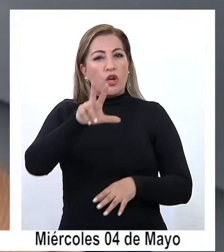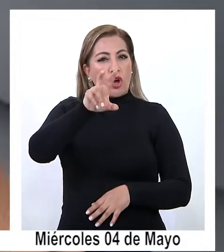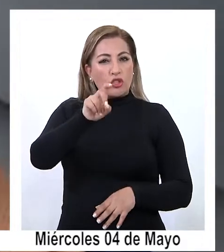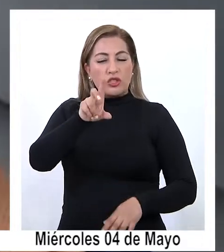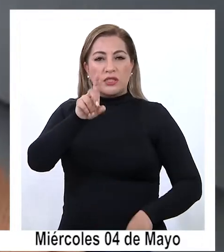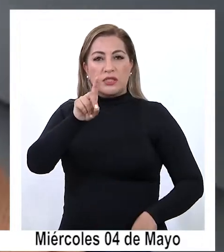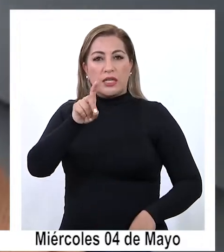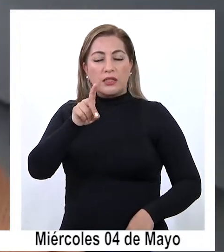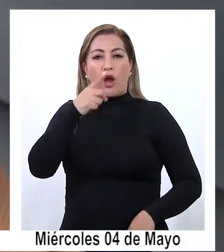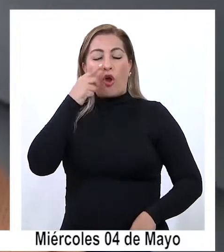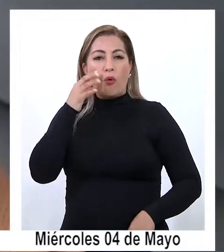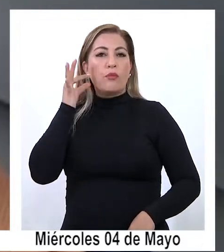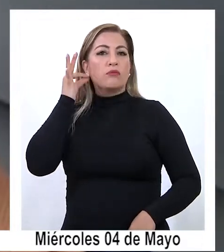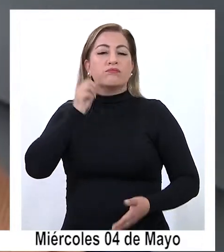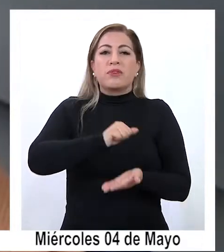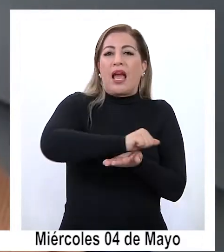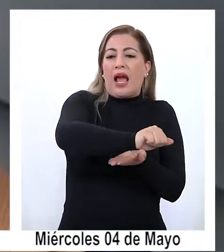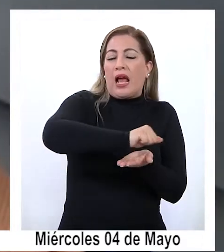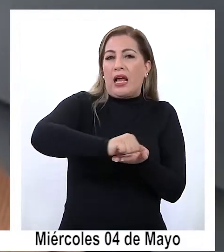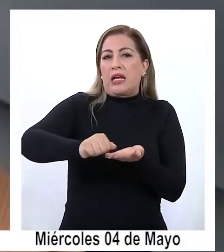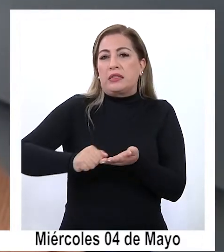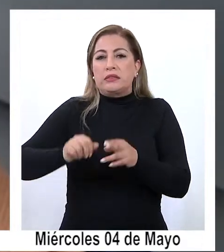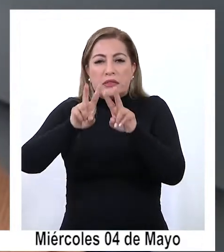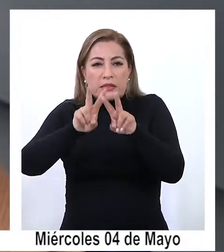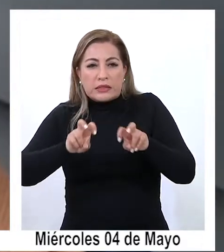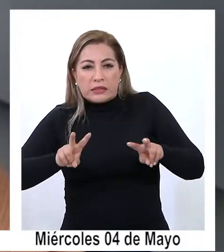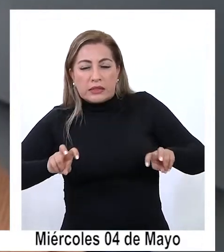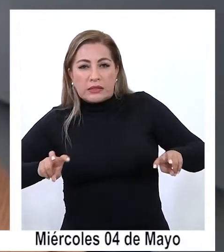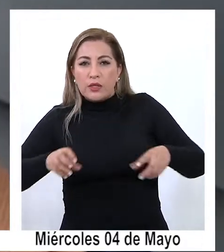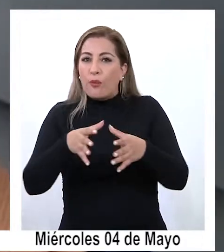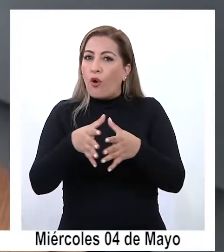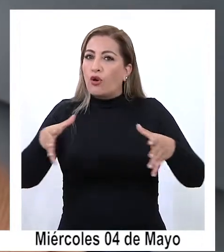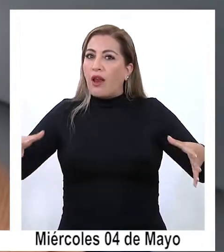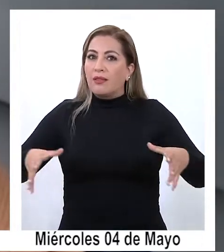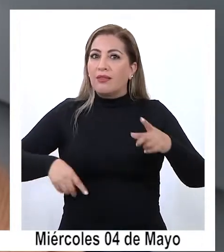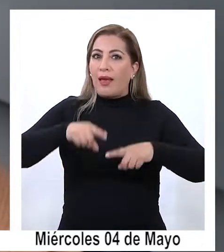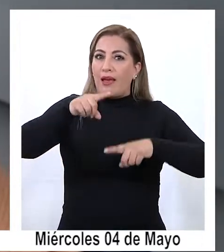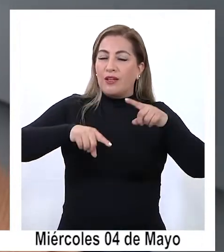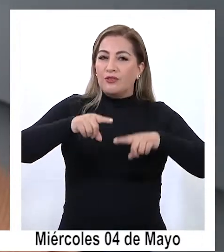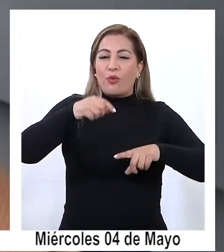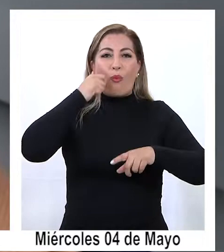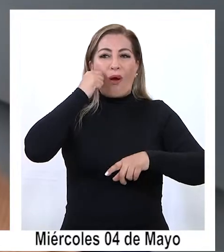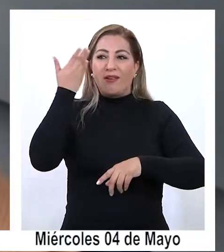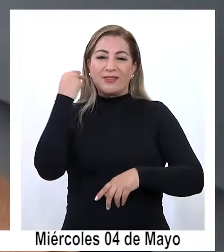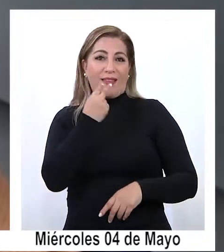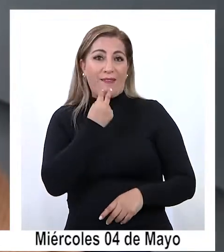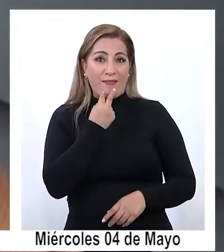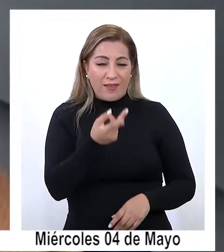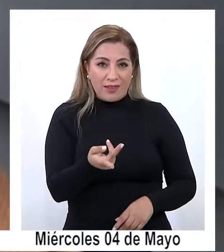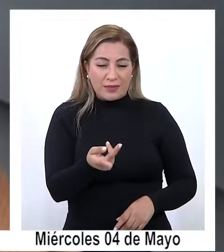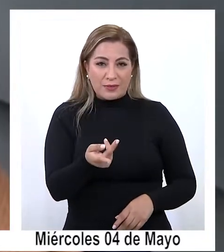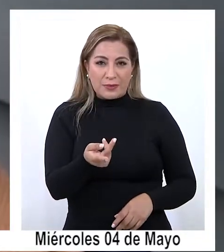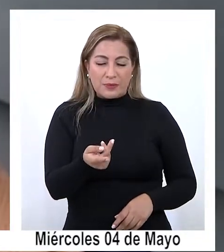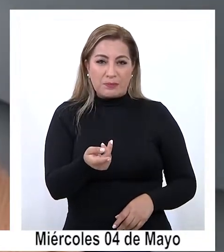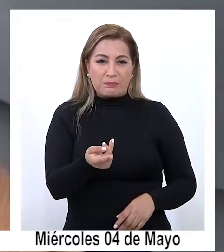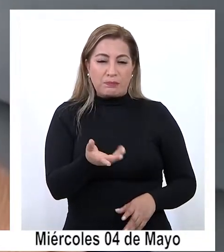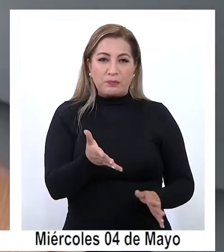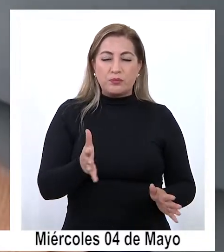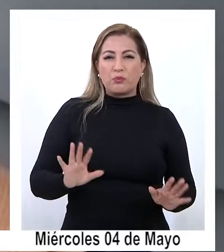80 arqueólogos y antropólogos en este tremendo asentamiento, que data